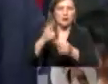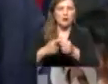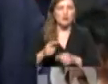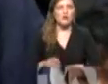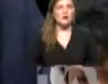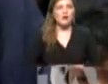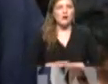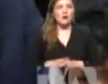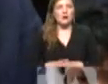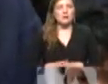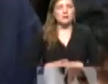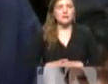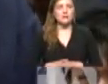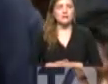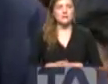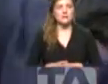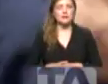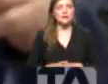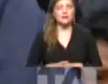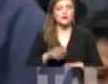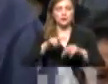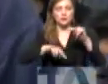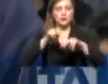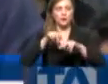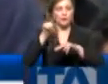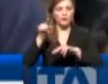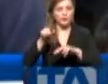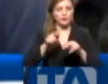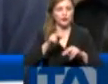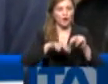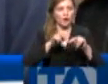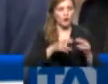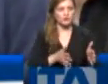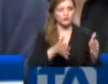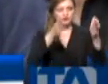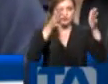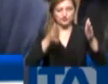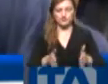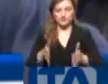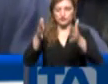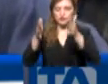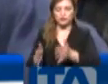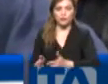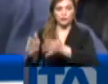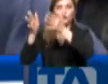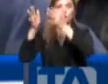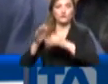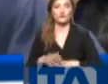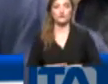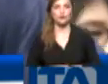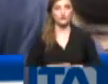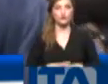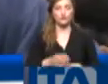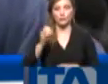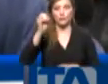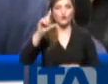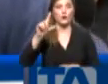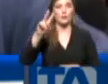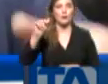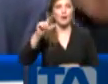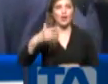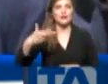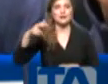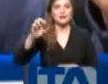La constructora que va a realizar aquí tres torres, y que del nivel de la Mariano Calvache, el nivel del